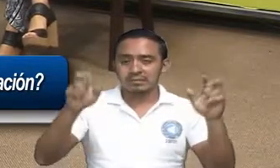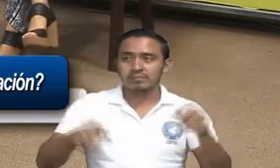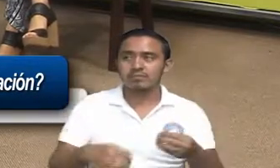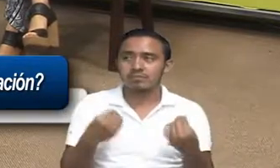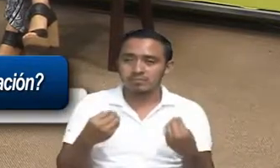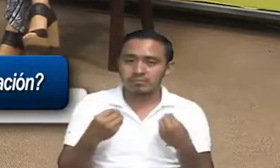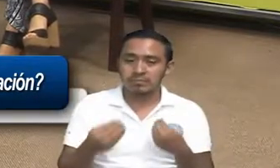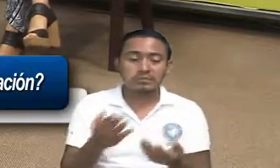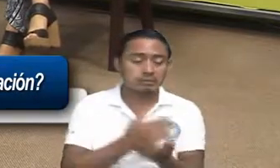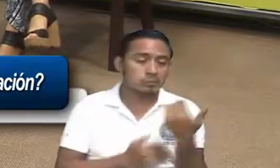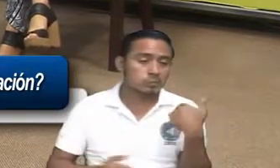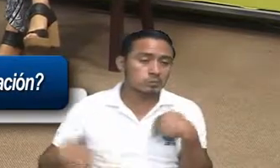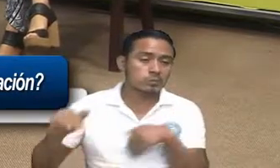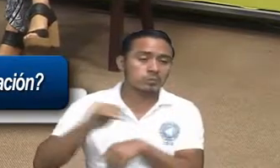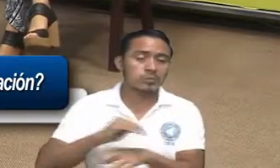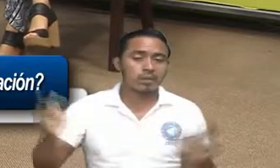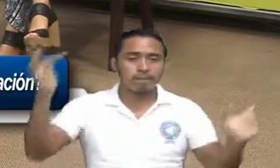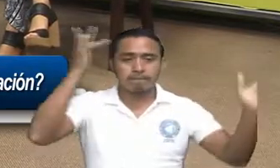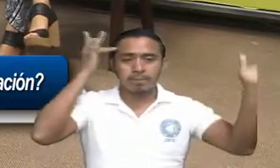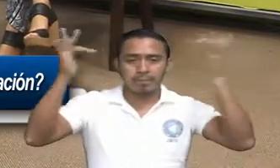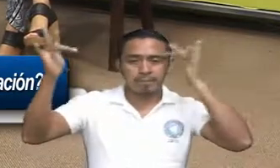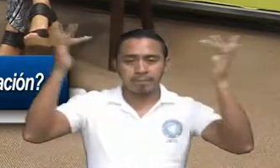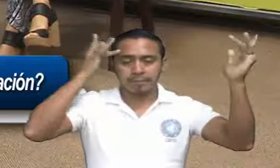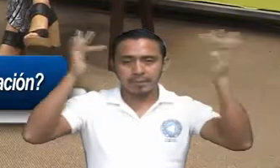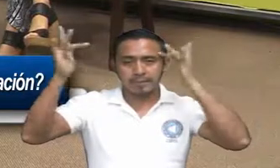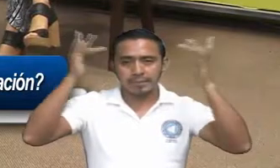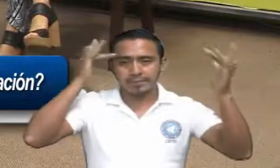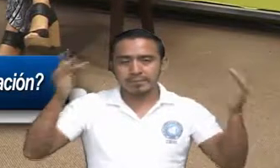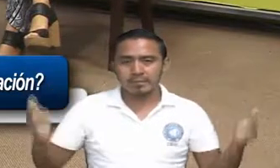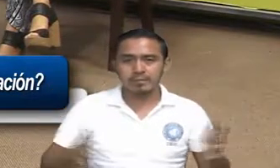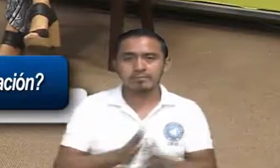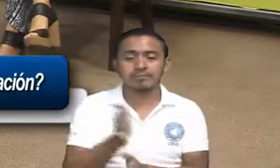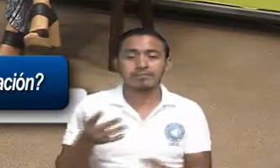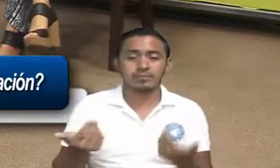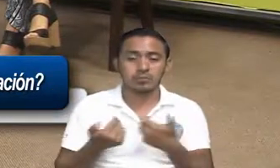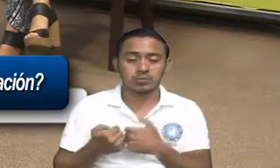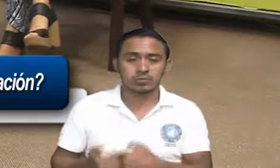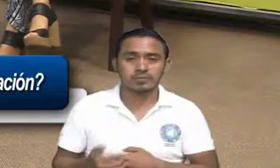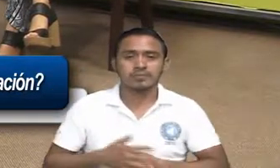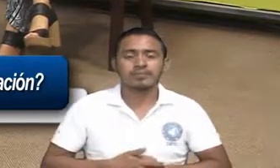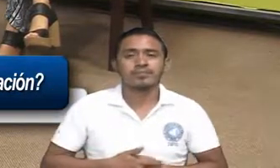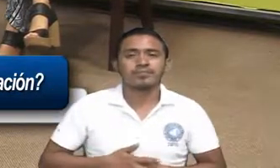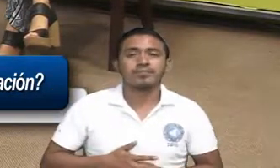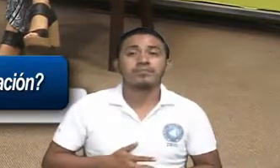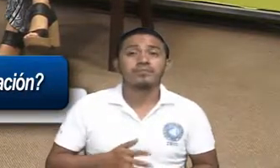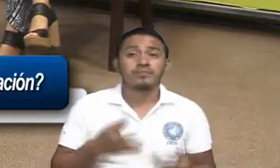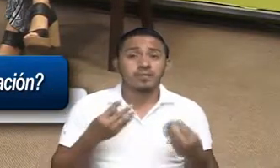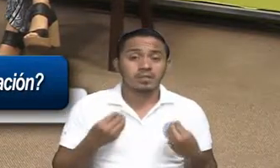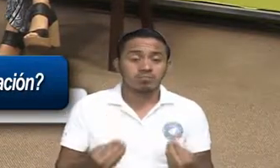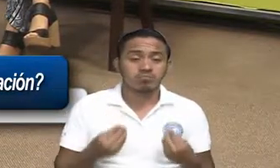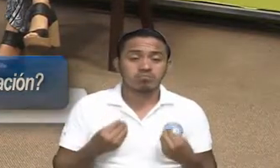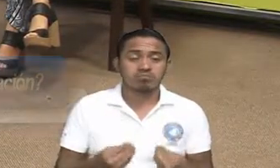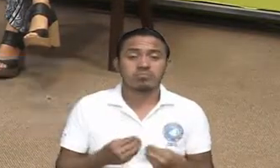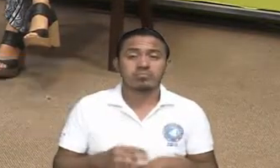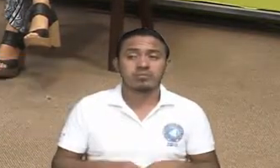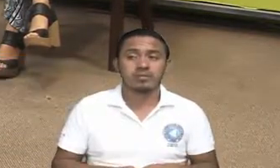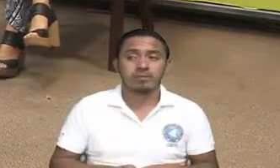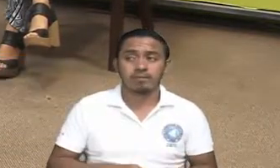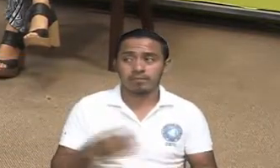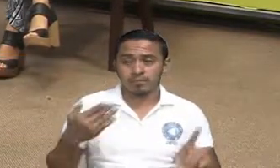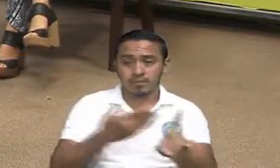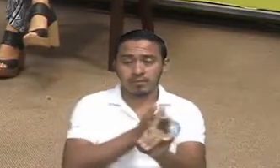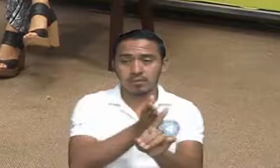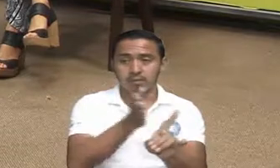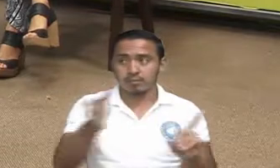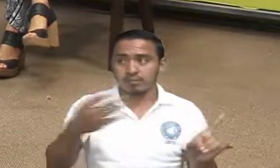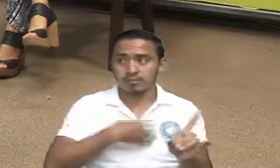generando más preocupación e inseguridad en las parejas, porque ya se han dado muchísimos casos de que son infieles a